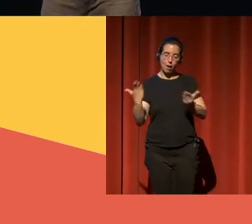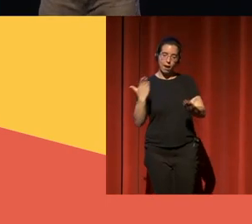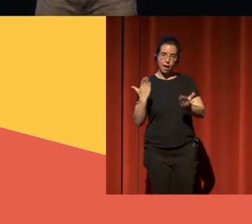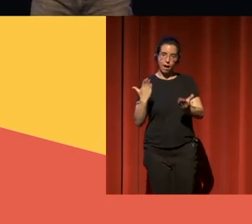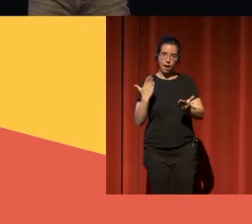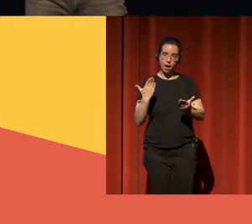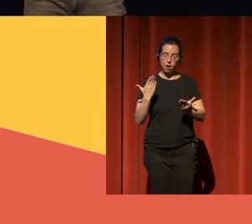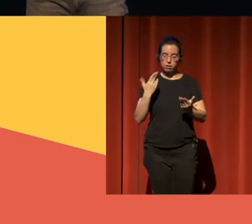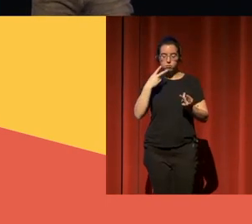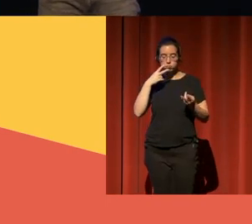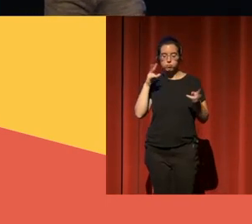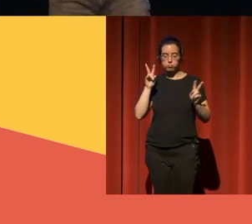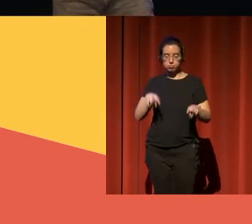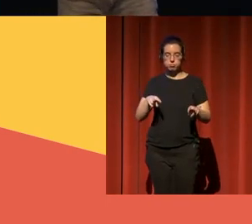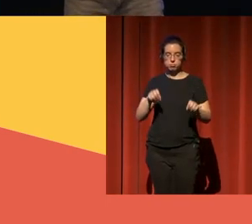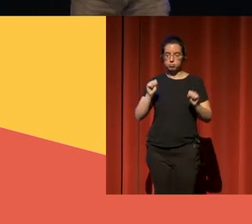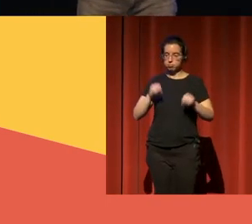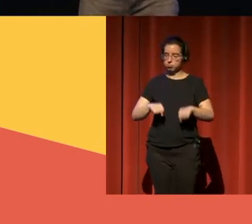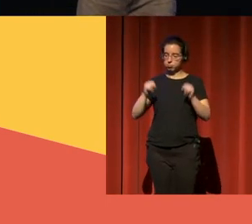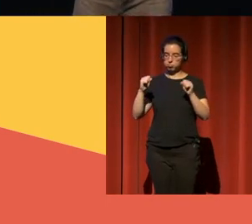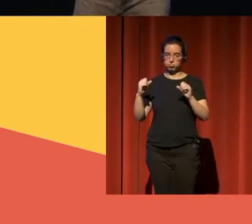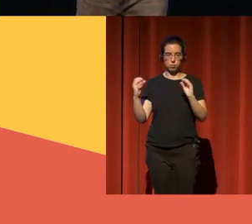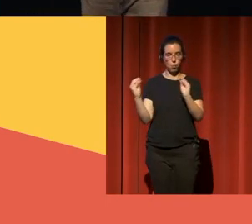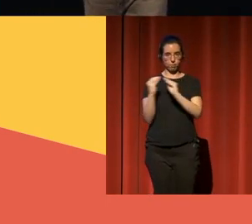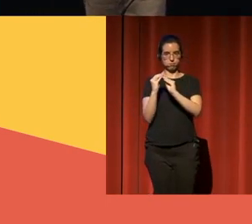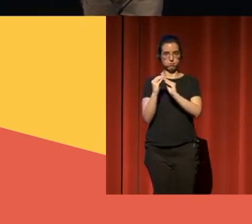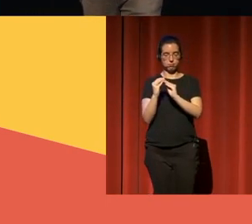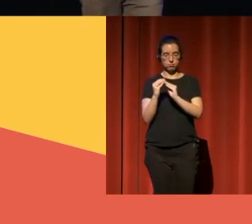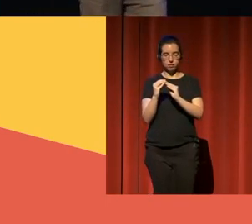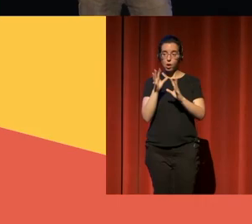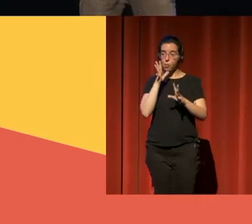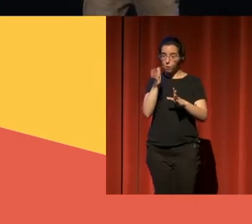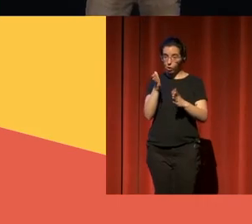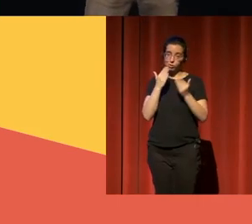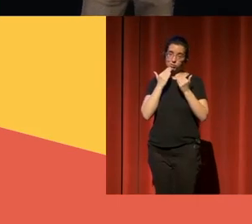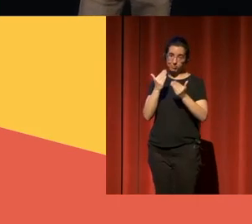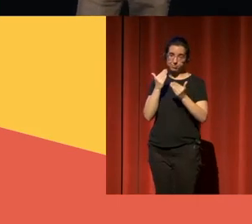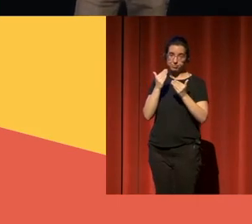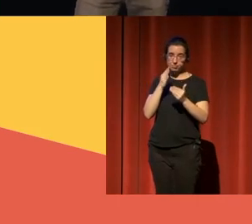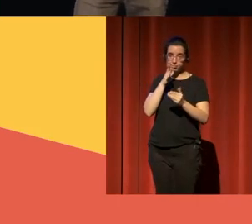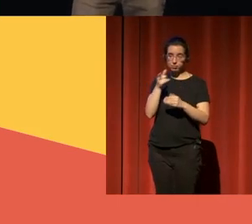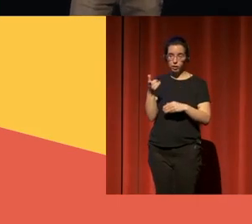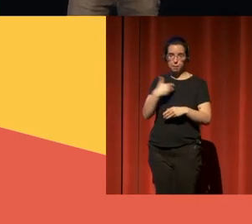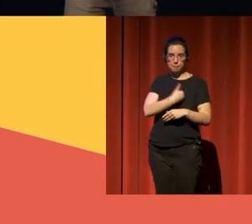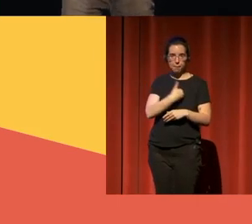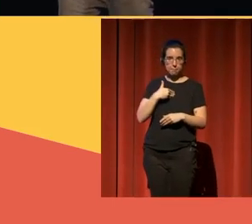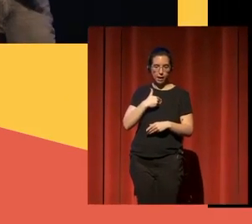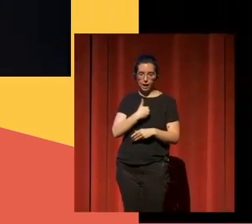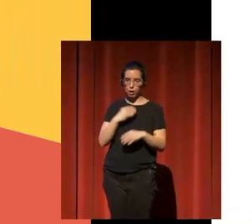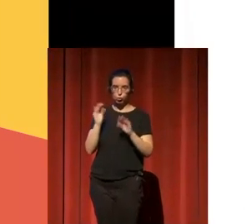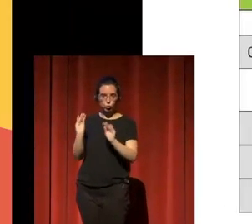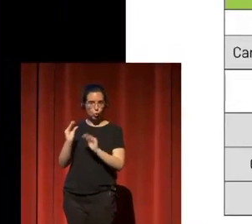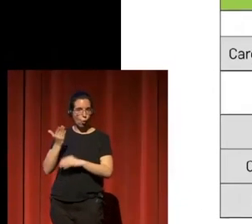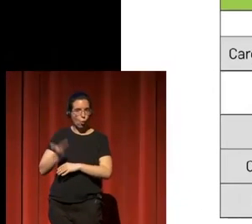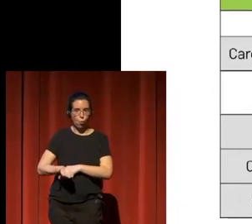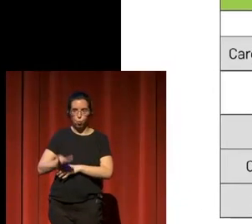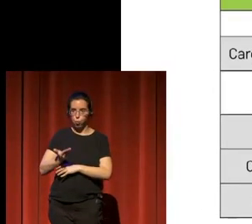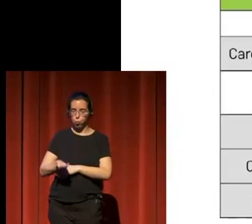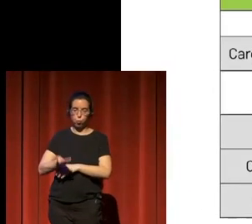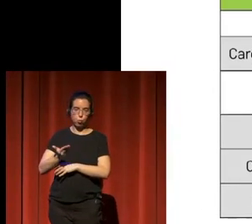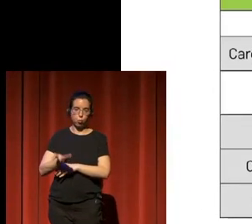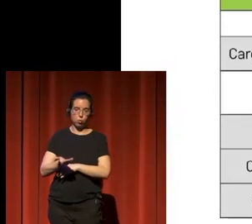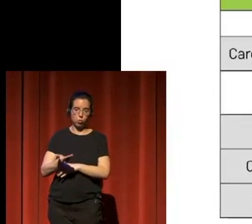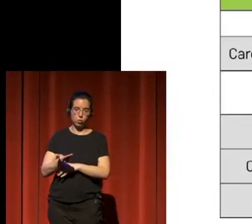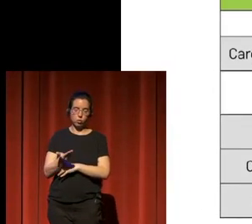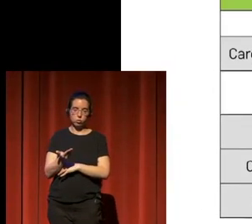eh con con ellos no y con ellas de ahí el agradecimiento porque bueno su rol ha sido muy relevante y muy importante